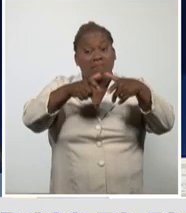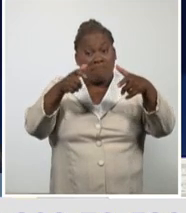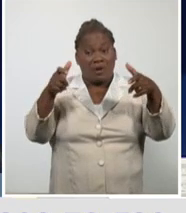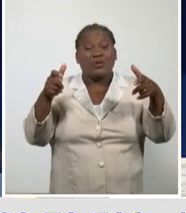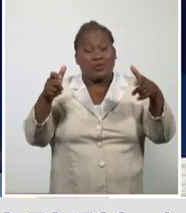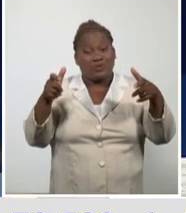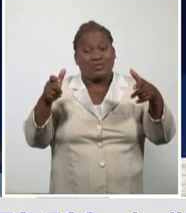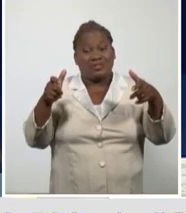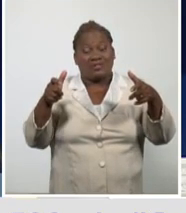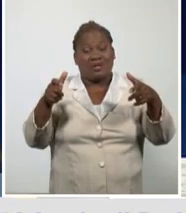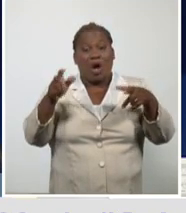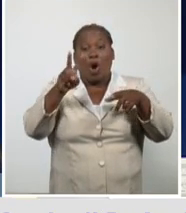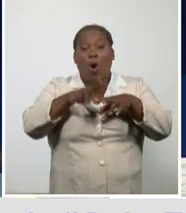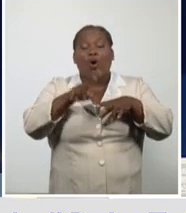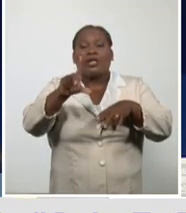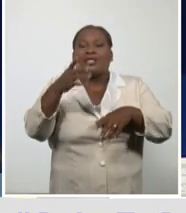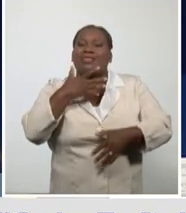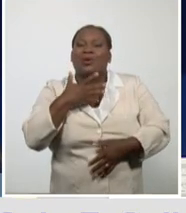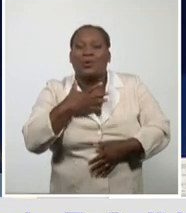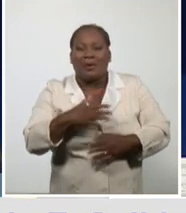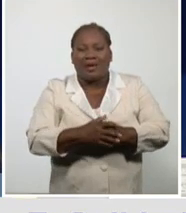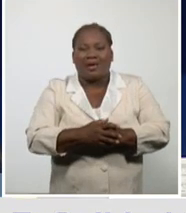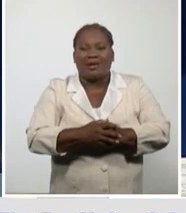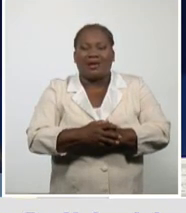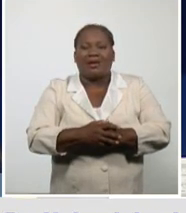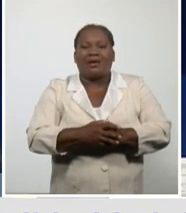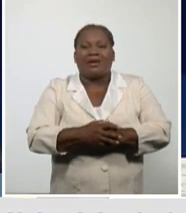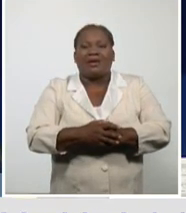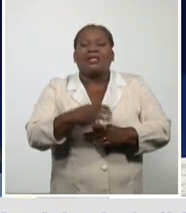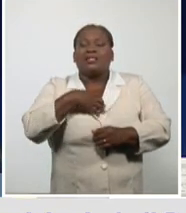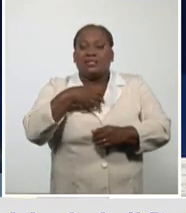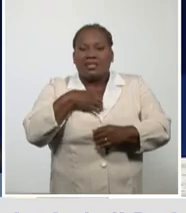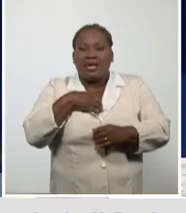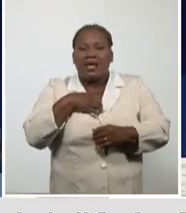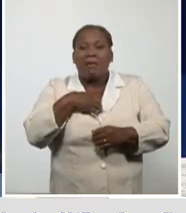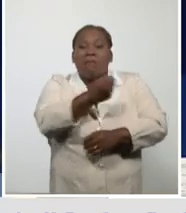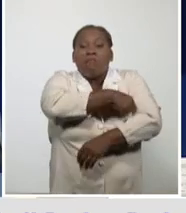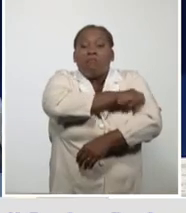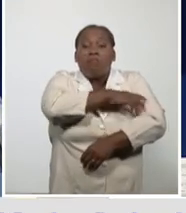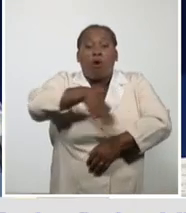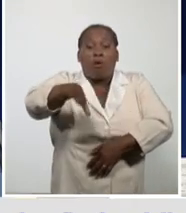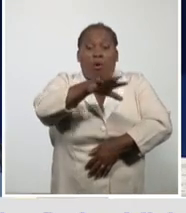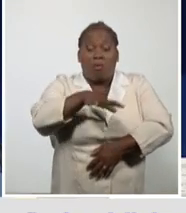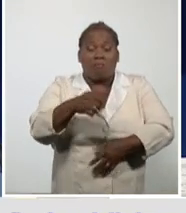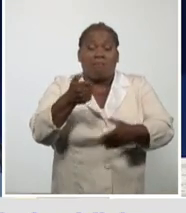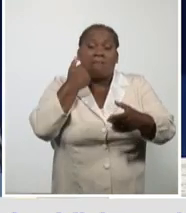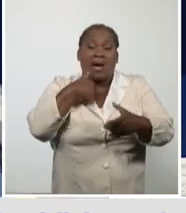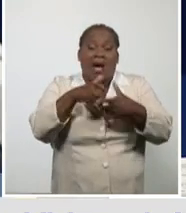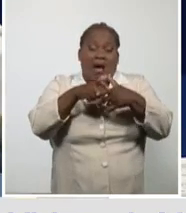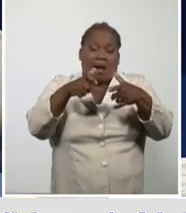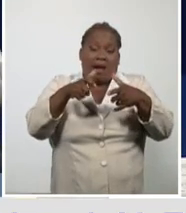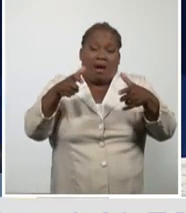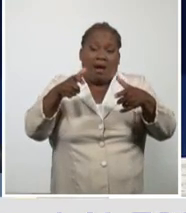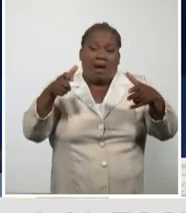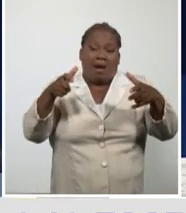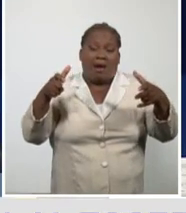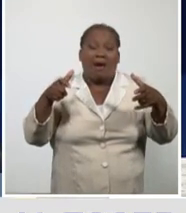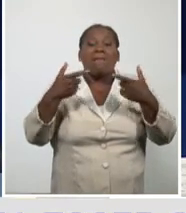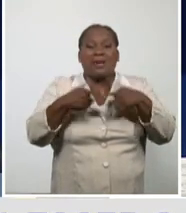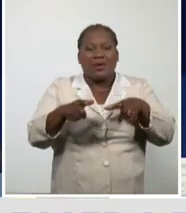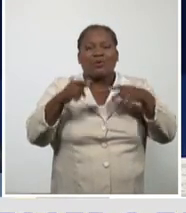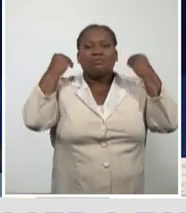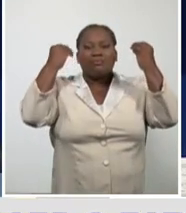otras, Holguín, perdón, también, que tienen poblaciones más grandes. Pero vamos a hacer el análisis para podérselo brindar a